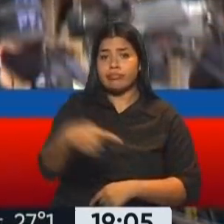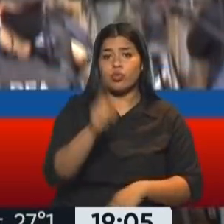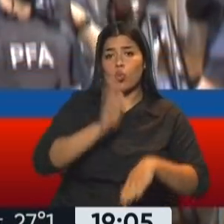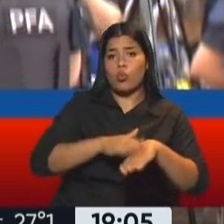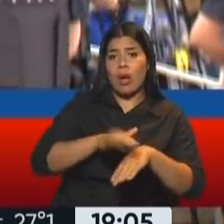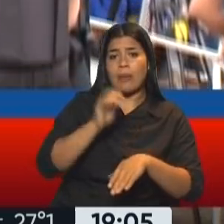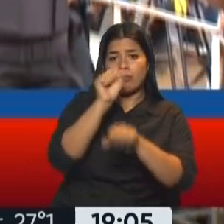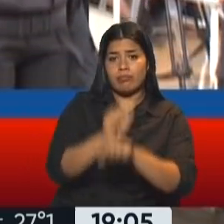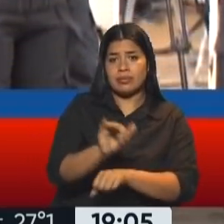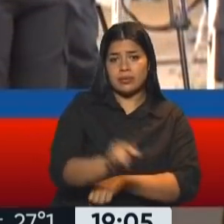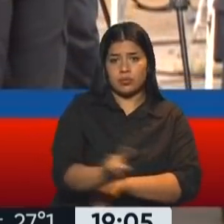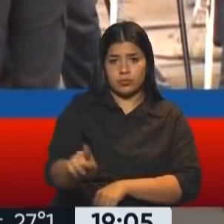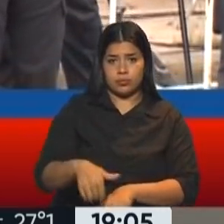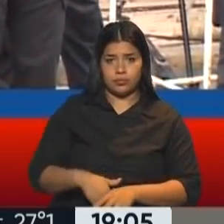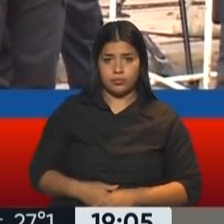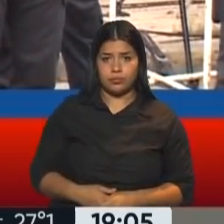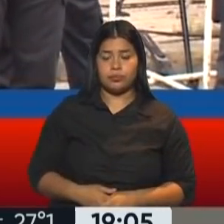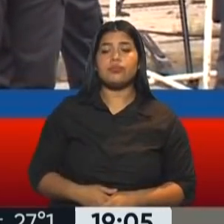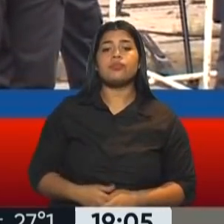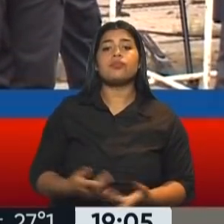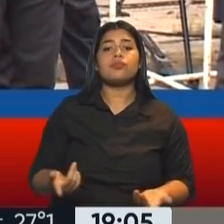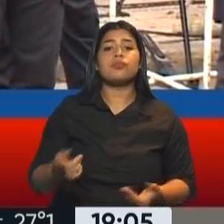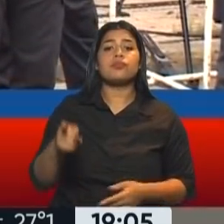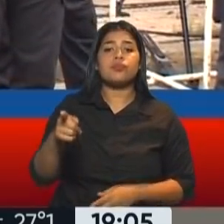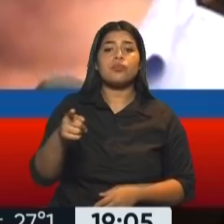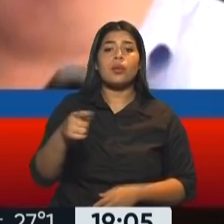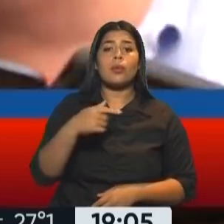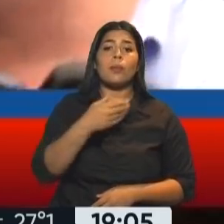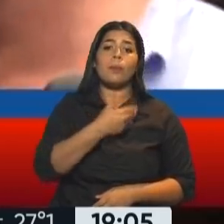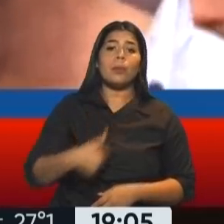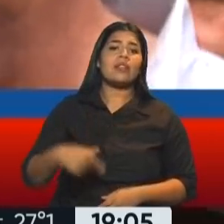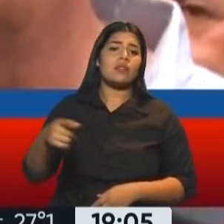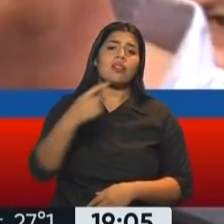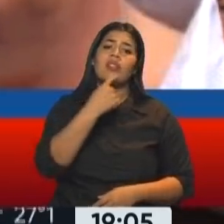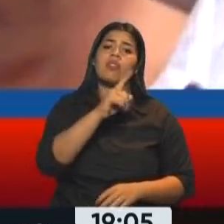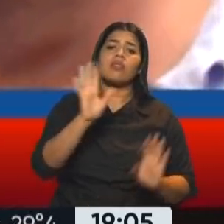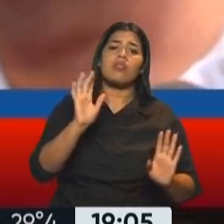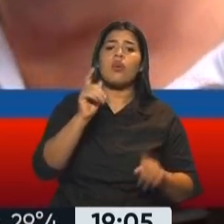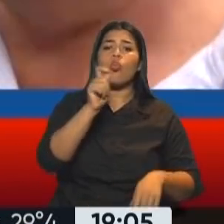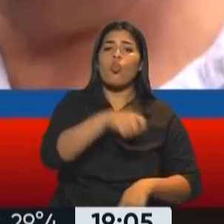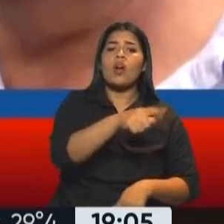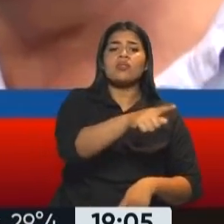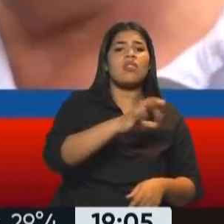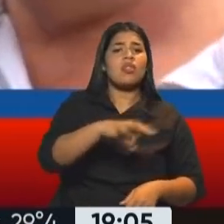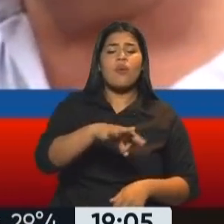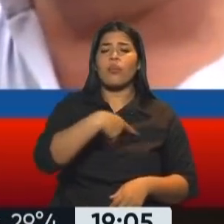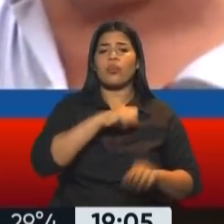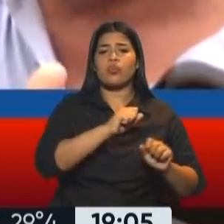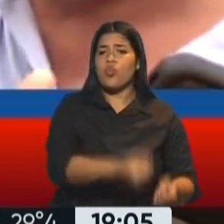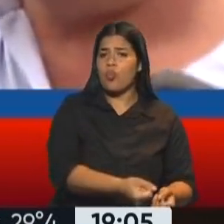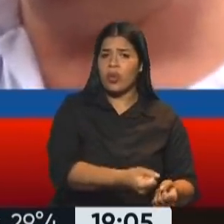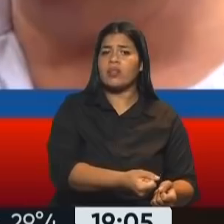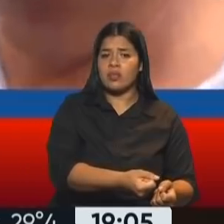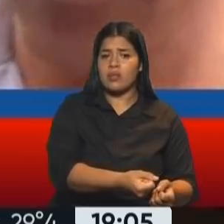ex primer mandatario. El presidente le dijo al juez que el juez sabía que debía suspender la audiencia por lo que estaba ocurriendo en Cámara